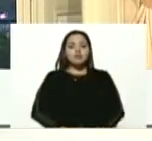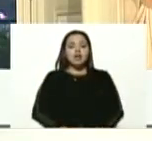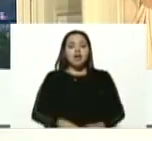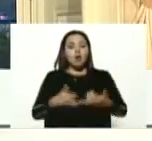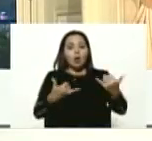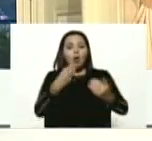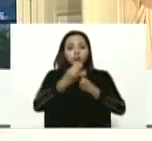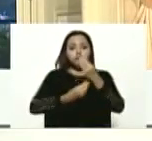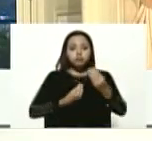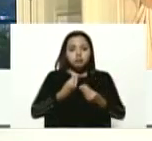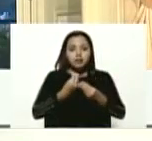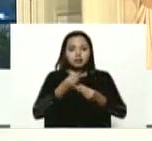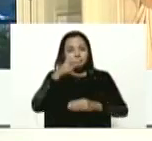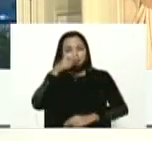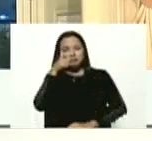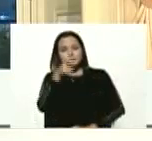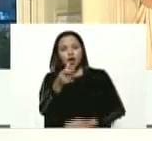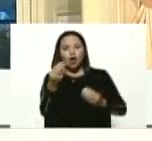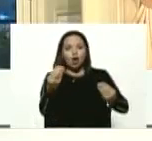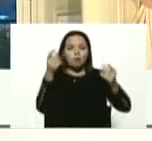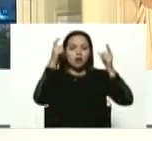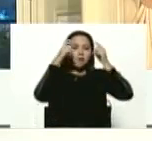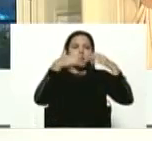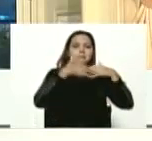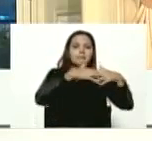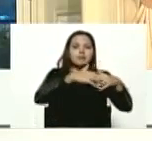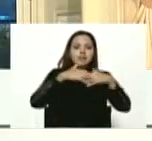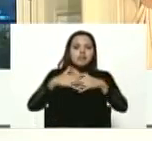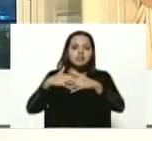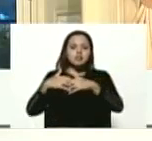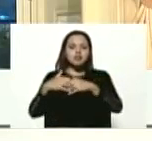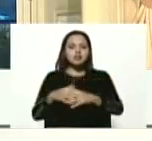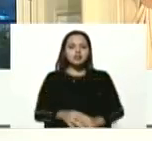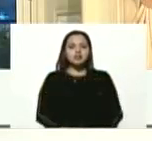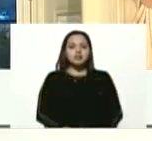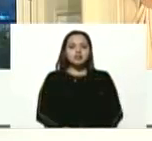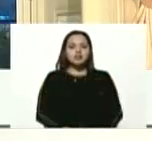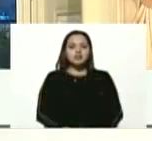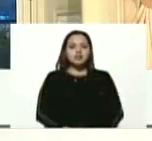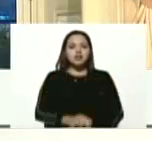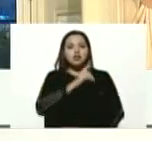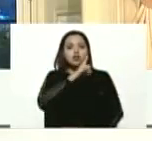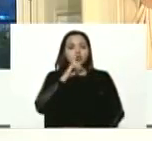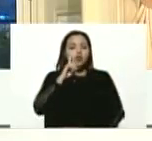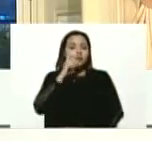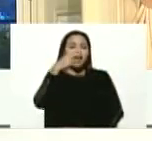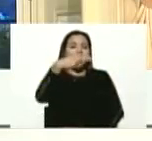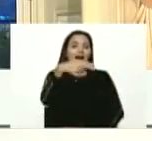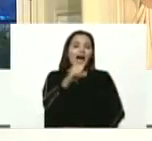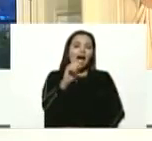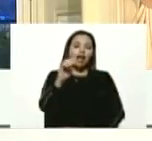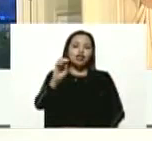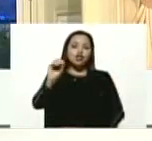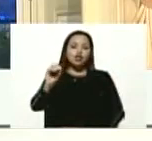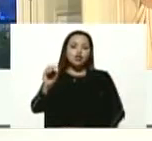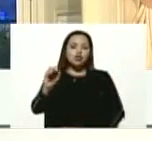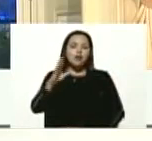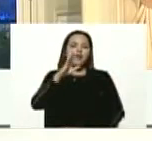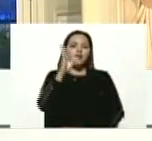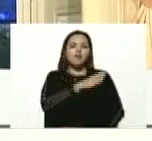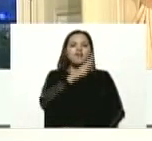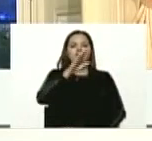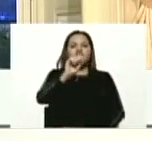inspección de la ganadera, de la producción ganadera en el Hato Bandola,